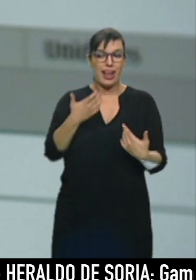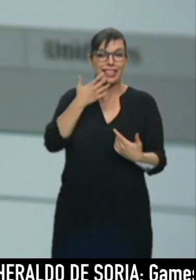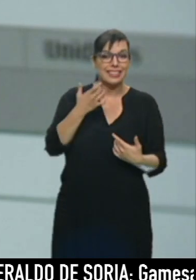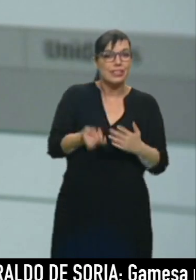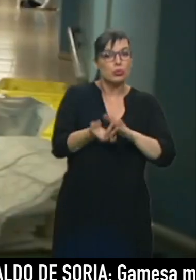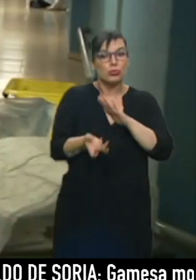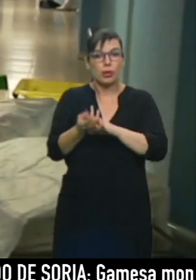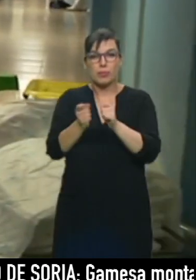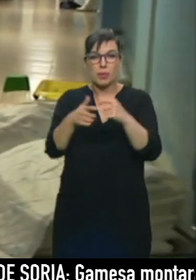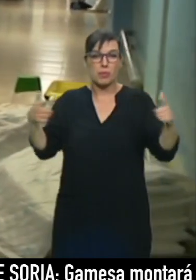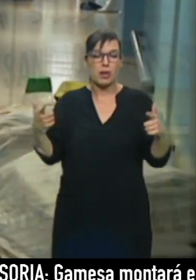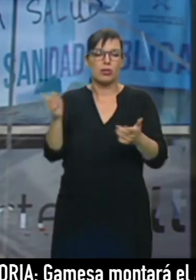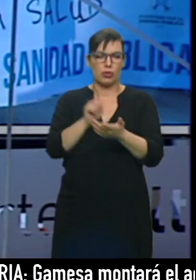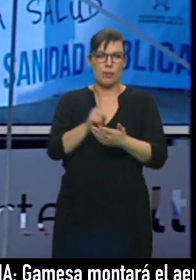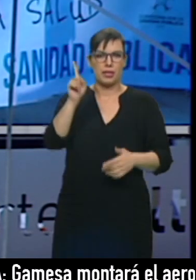rebrotes.